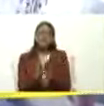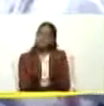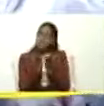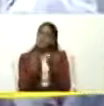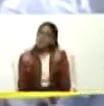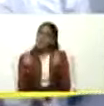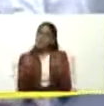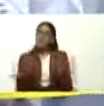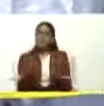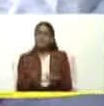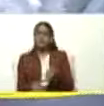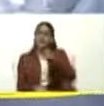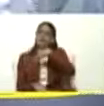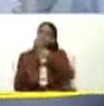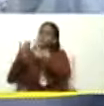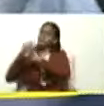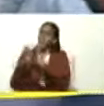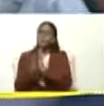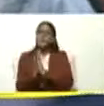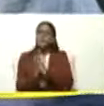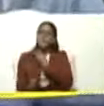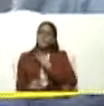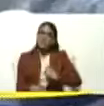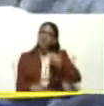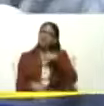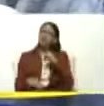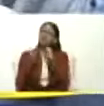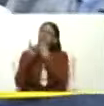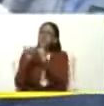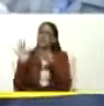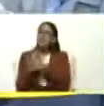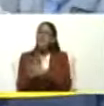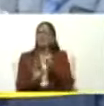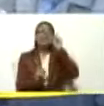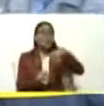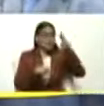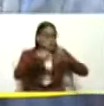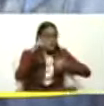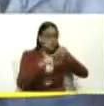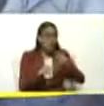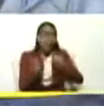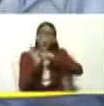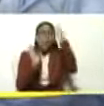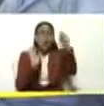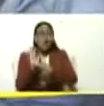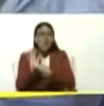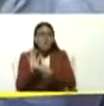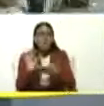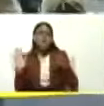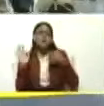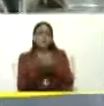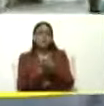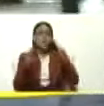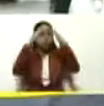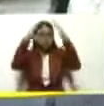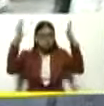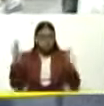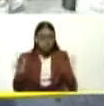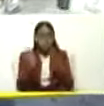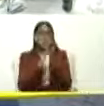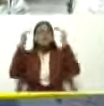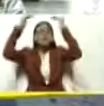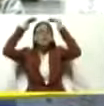Presidente, tenemos la oportunidad de también informarle que ha sido rehabilitado completamente la planta física, desde su